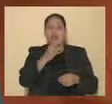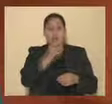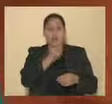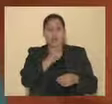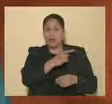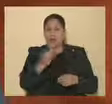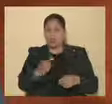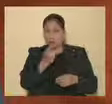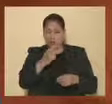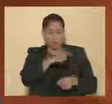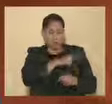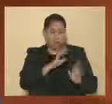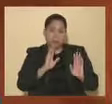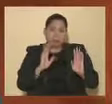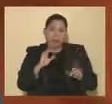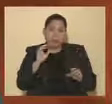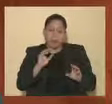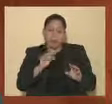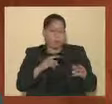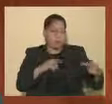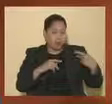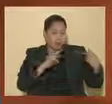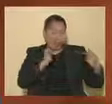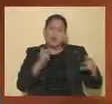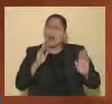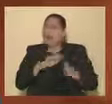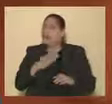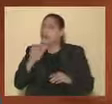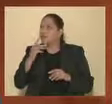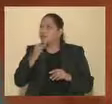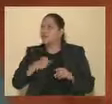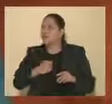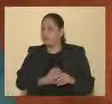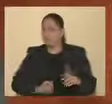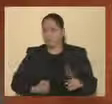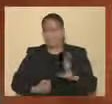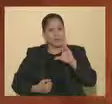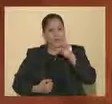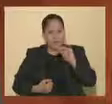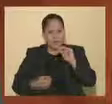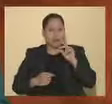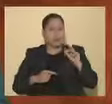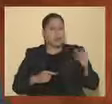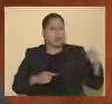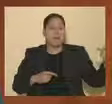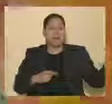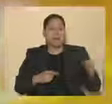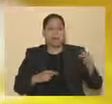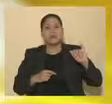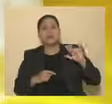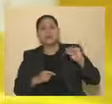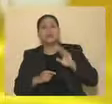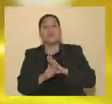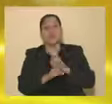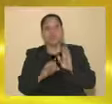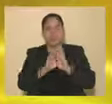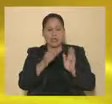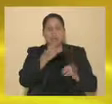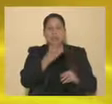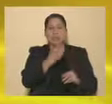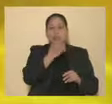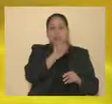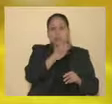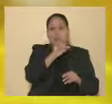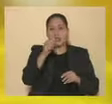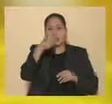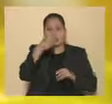no debe de saber. Fíjate que hay cosas que los niños tienen que saber independientemente de que pregunten o no. Hoy el tema es los niños entre 3 a 6